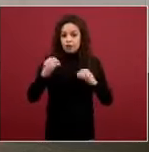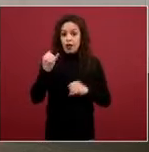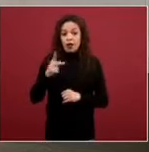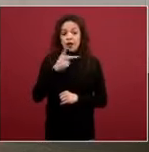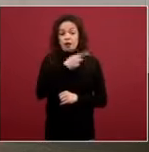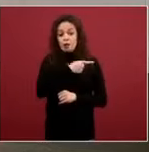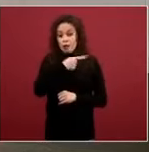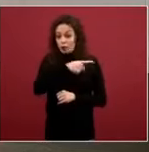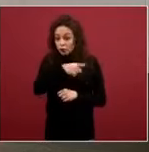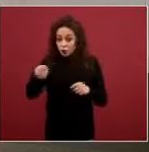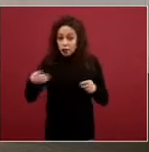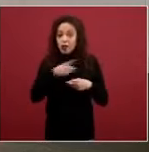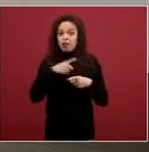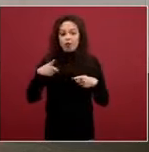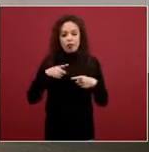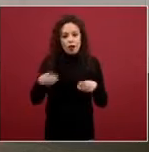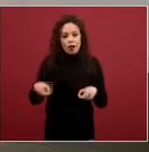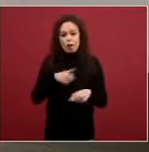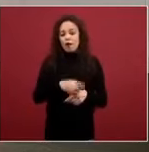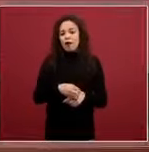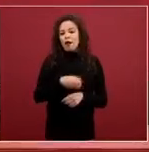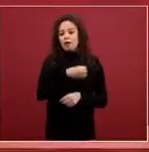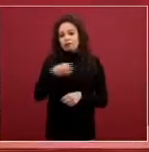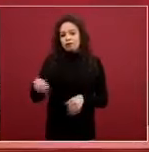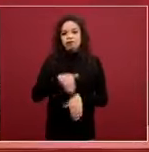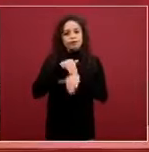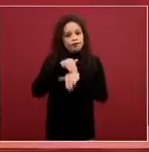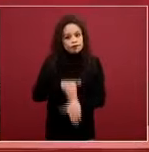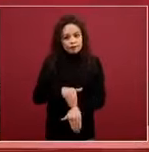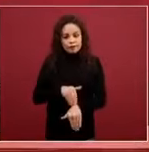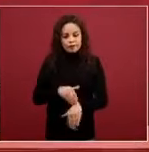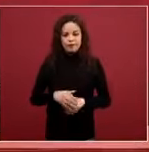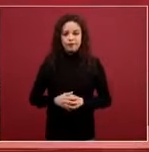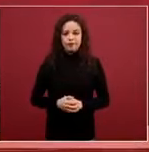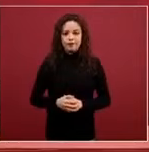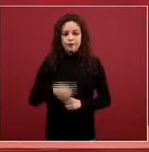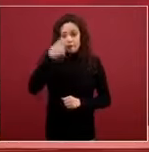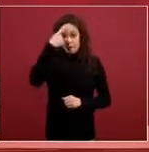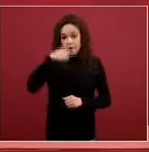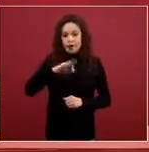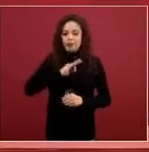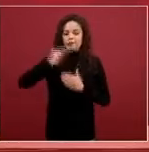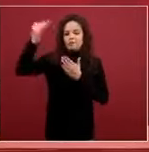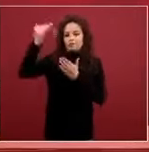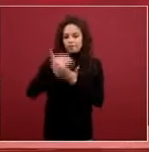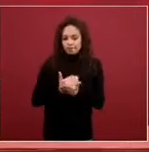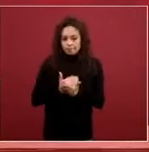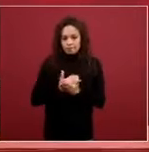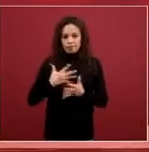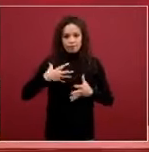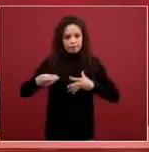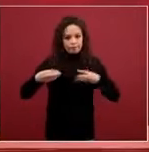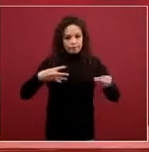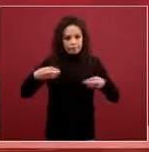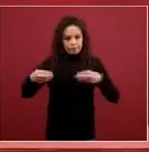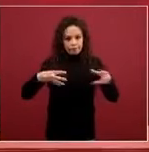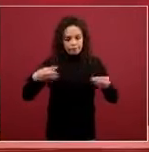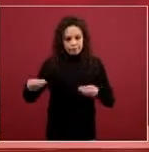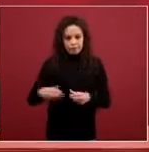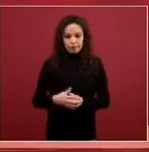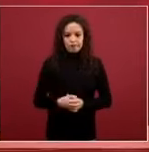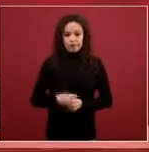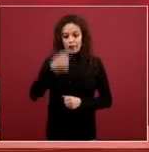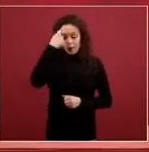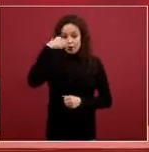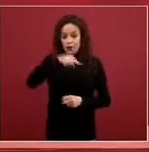momento entonces tendrá el resultado de poder mitigar la transmisión y que los datos o la tasa de incidencia acumulada para